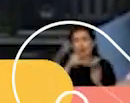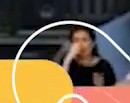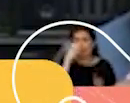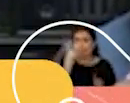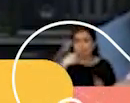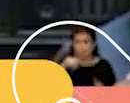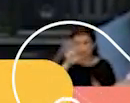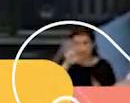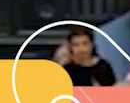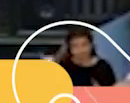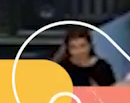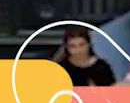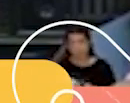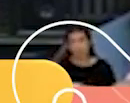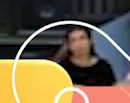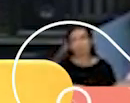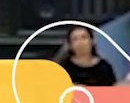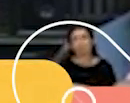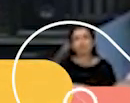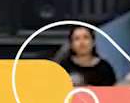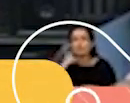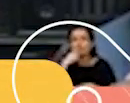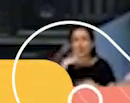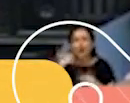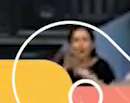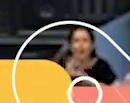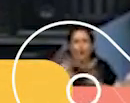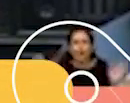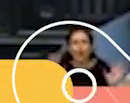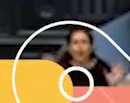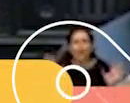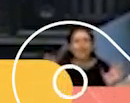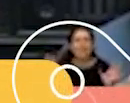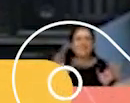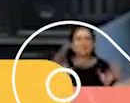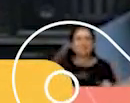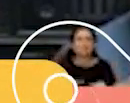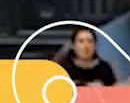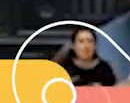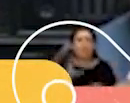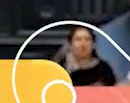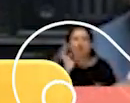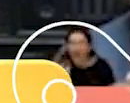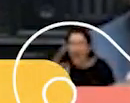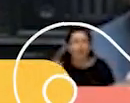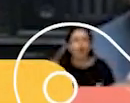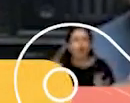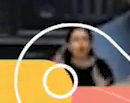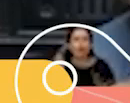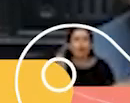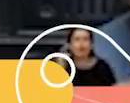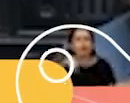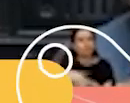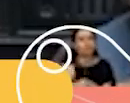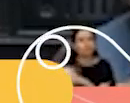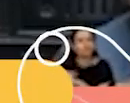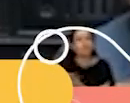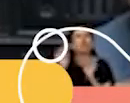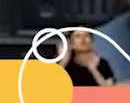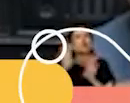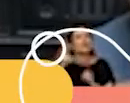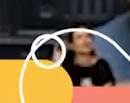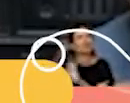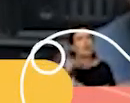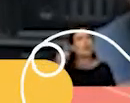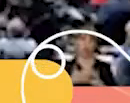trámite y te encuentres con una unidad básica llena de carteles partidarios, de consignas partidarias, por ejemplo, vayas a ANSES, donde el kirchnerismo